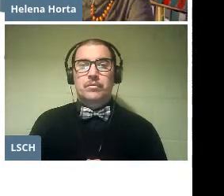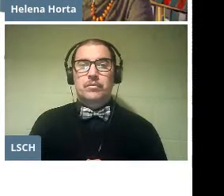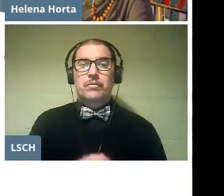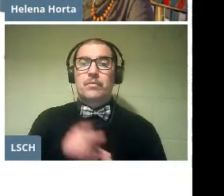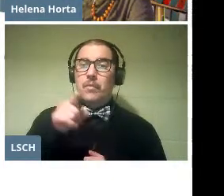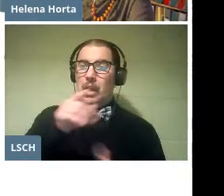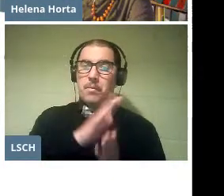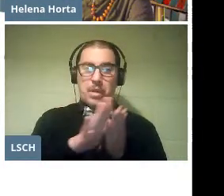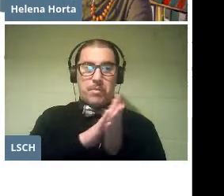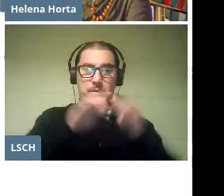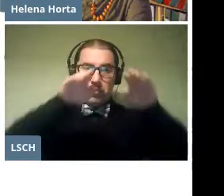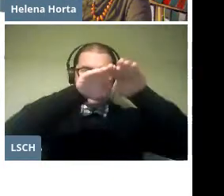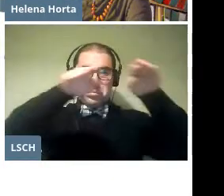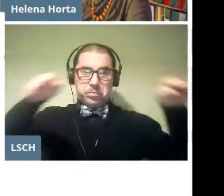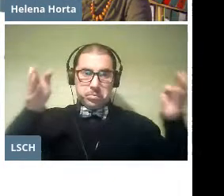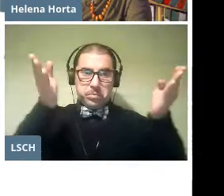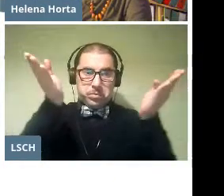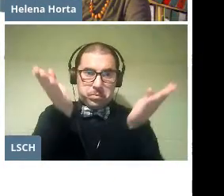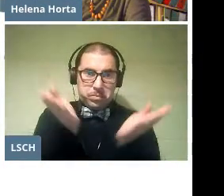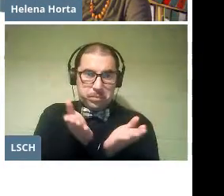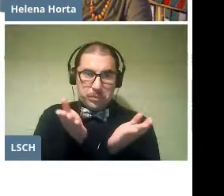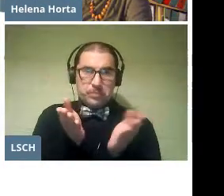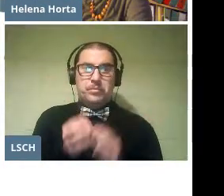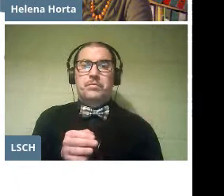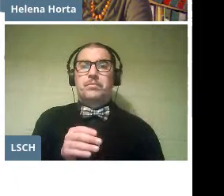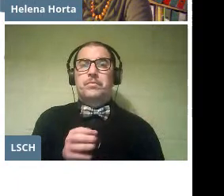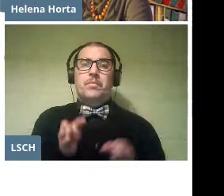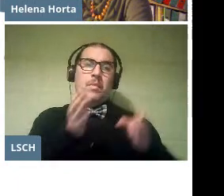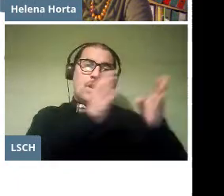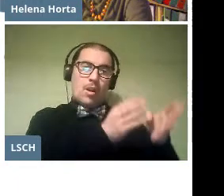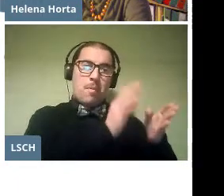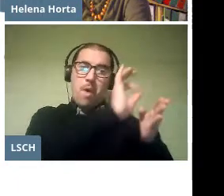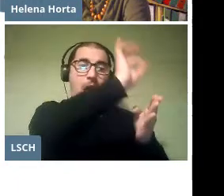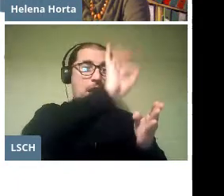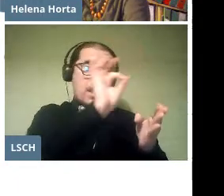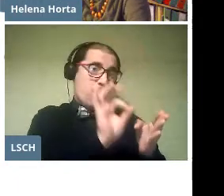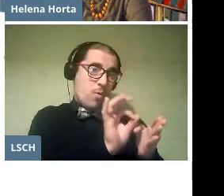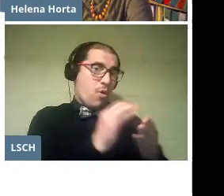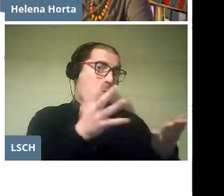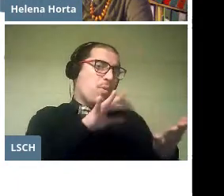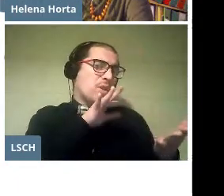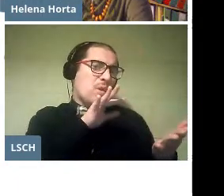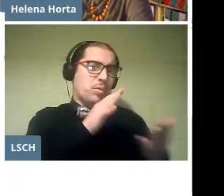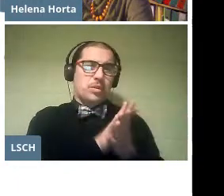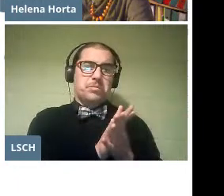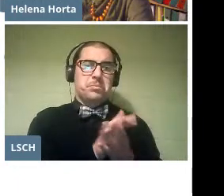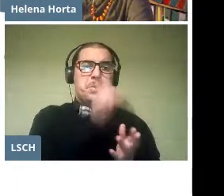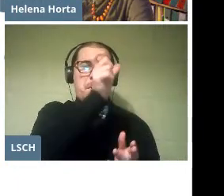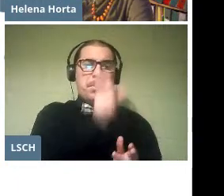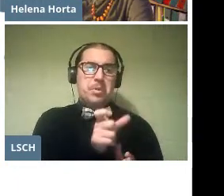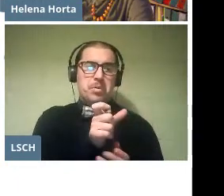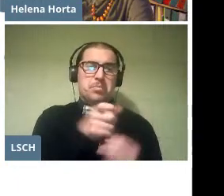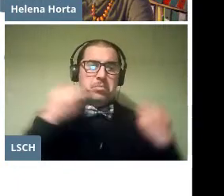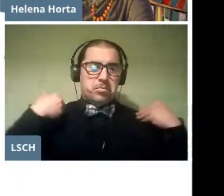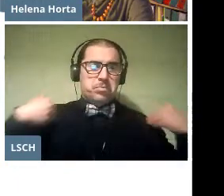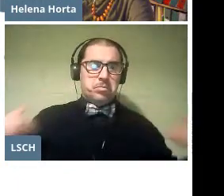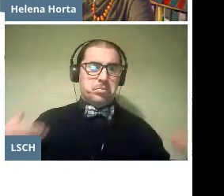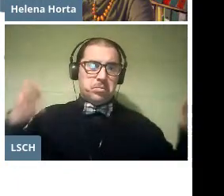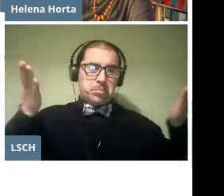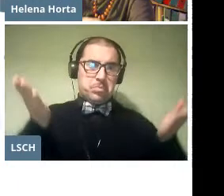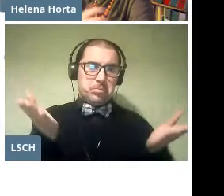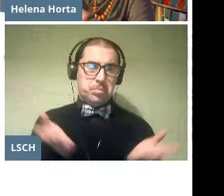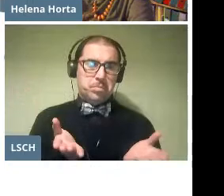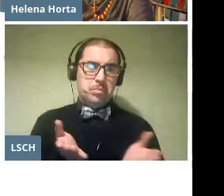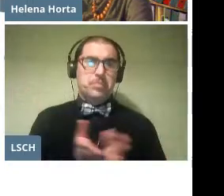Aquí tenemos entonces a mano izquierda la recreación, cómo se habría visto en el cuerpo de un individuo portando una